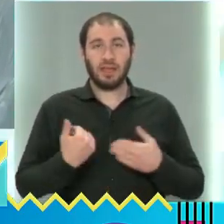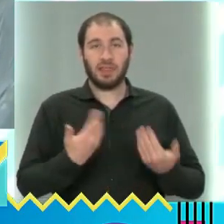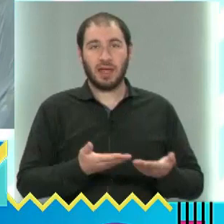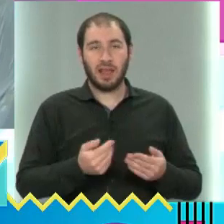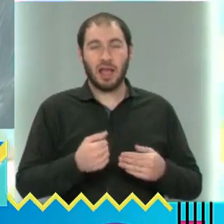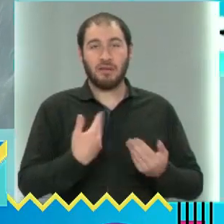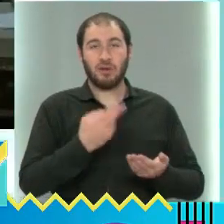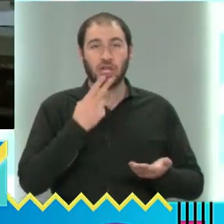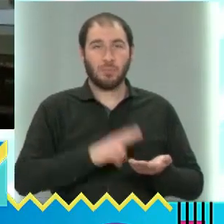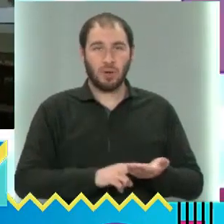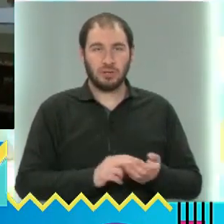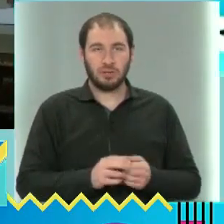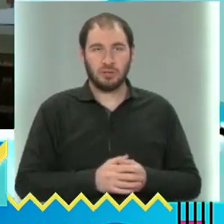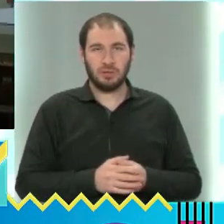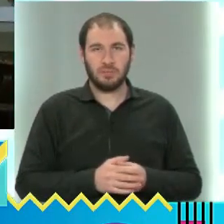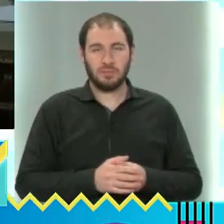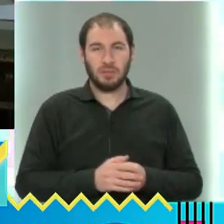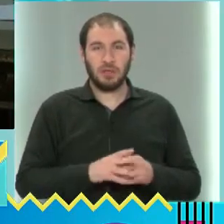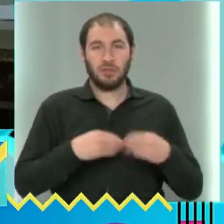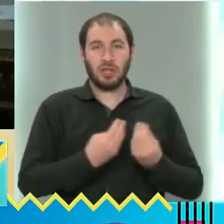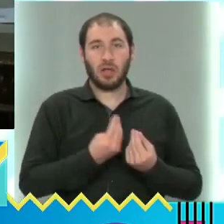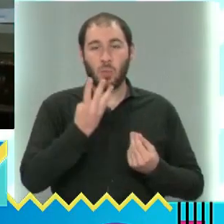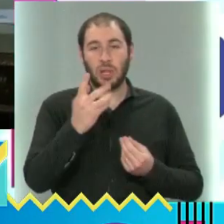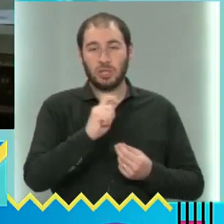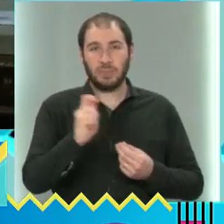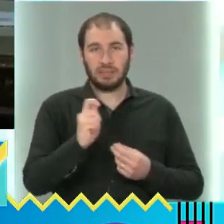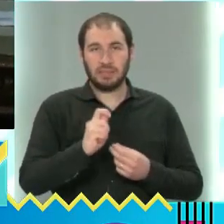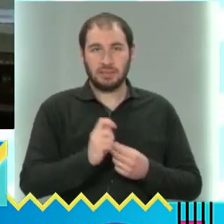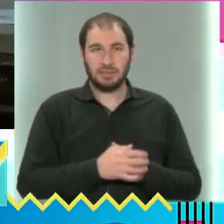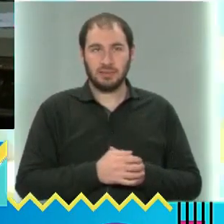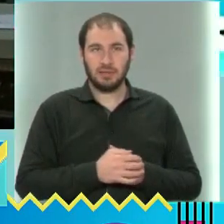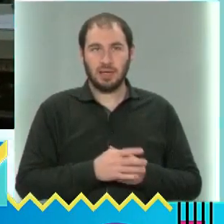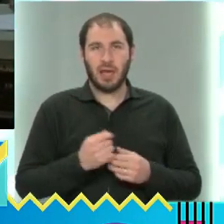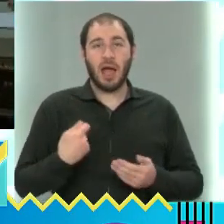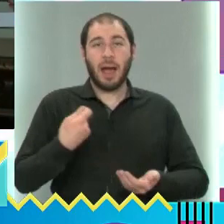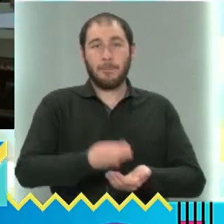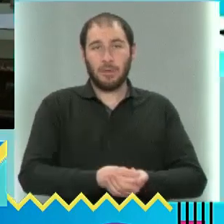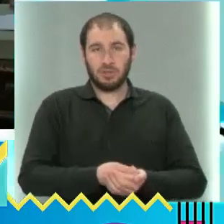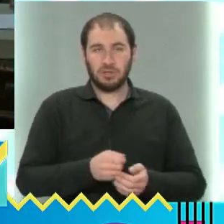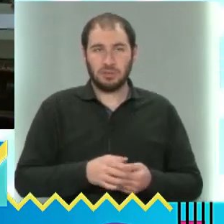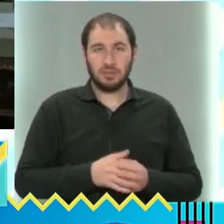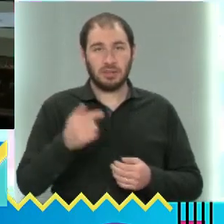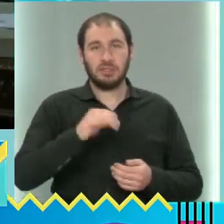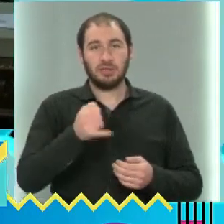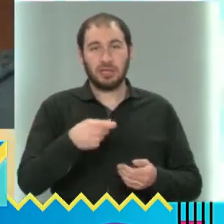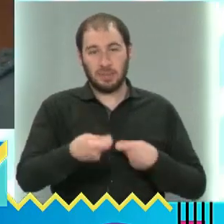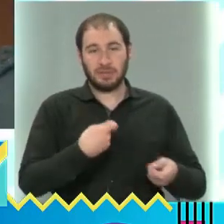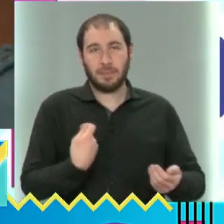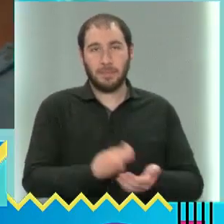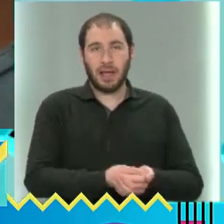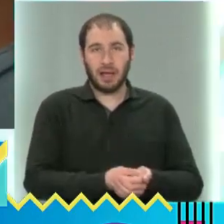un beneficio fiscal equivalente a 4 meses de los aportes que tiene que hacer una